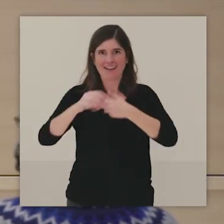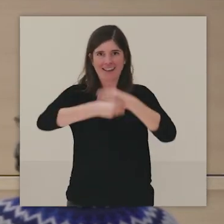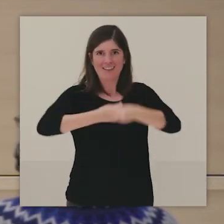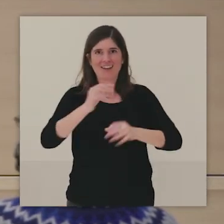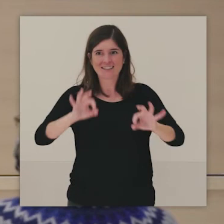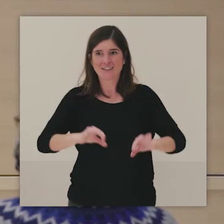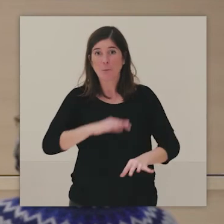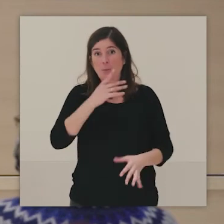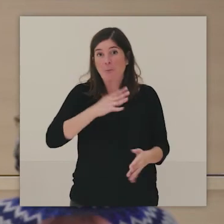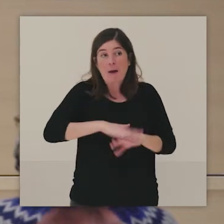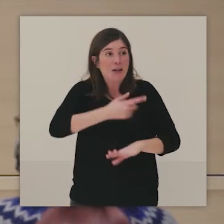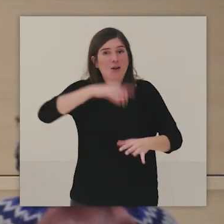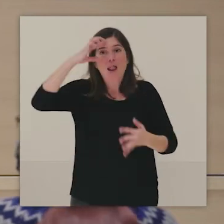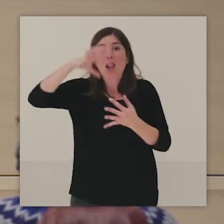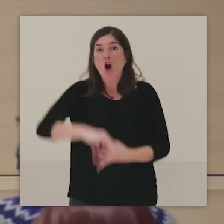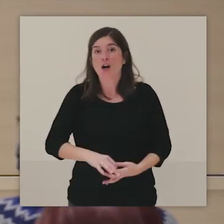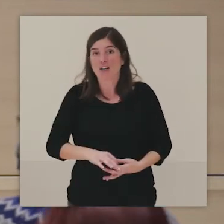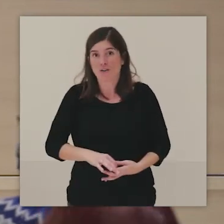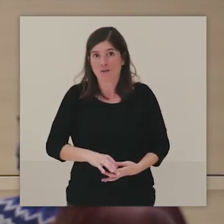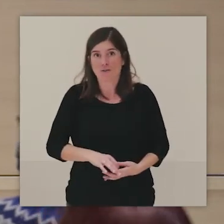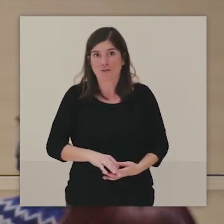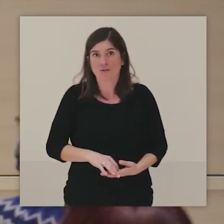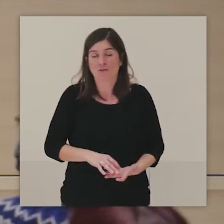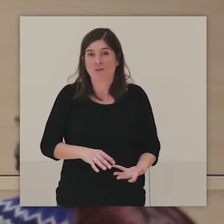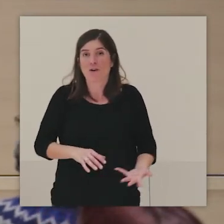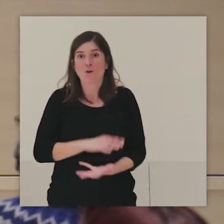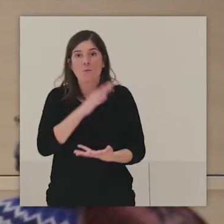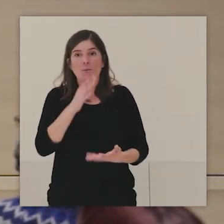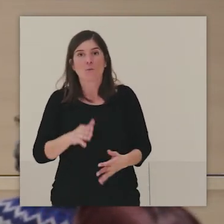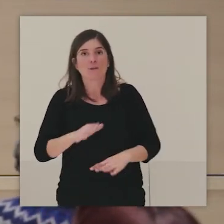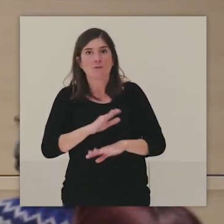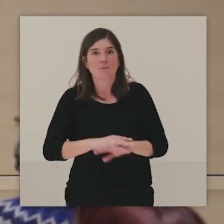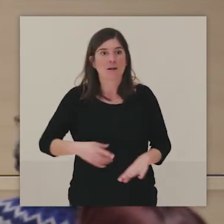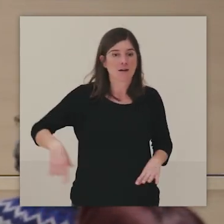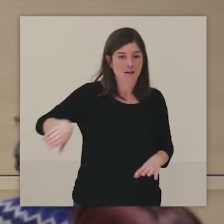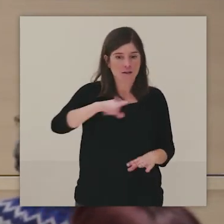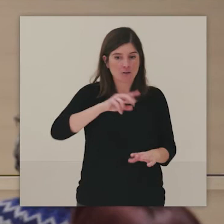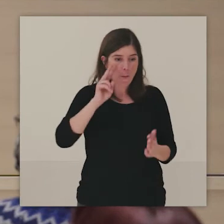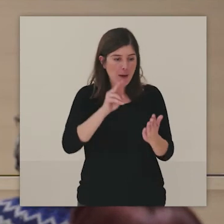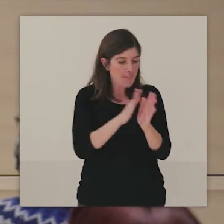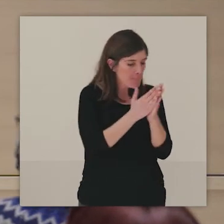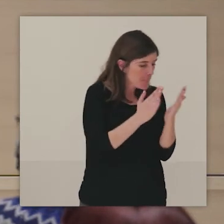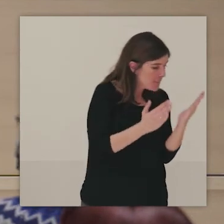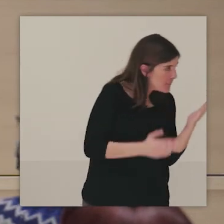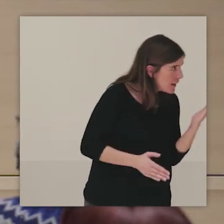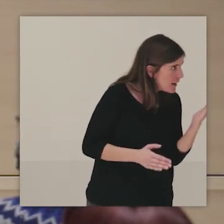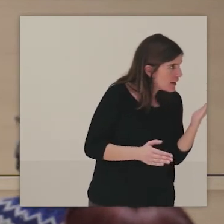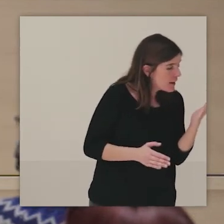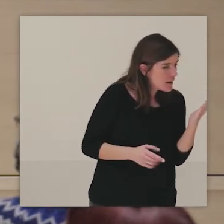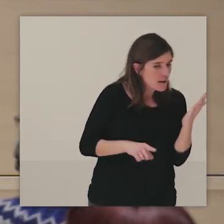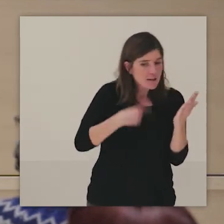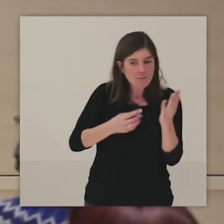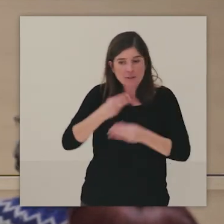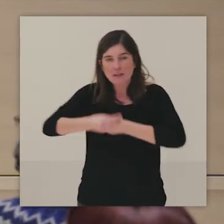mira, perfectamente. ¿Por qué? Porque es lo lógico. Si vemos en 3 dimensiones, nos resulta muy complicado interpretar en 2 a